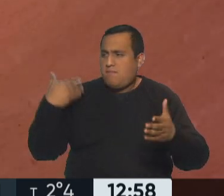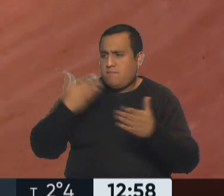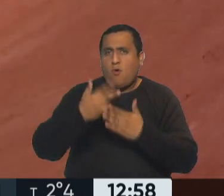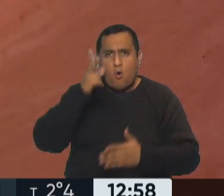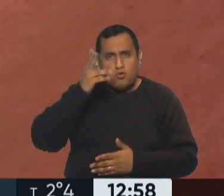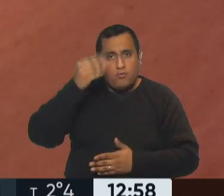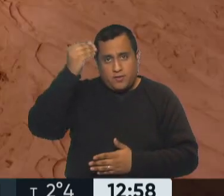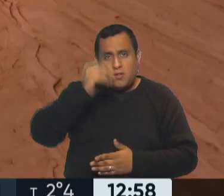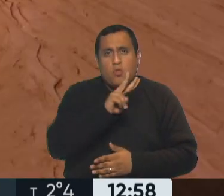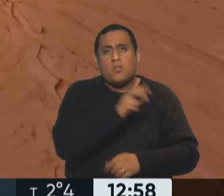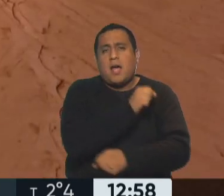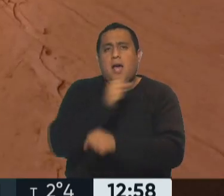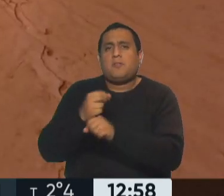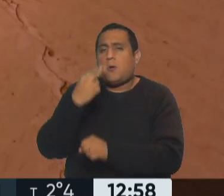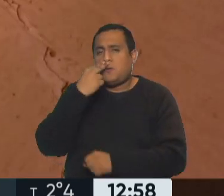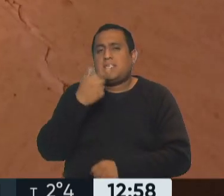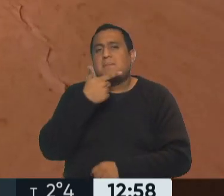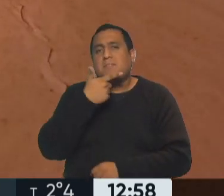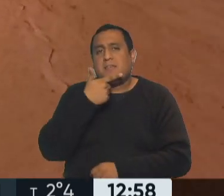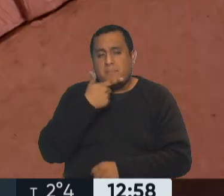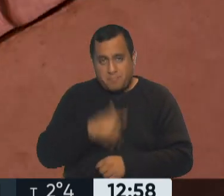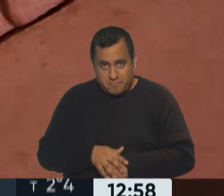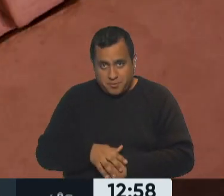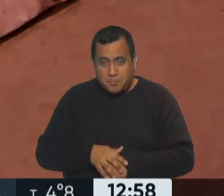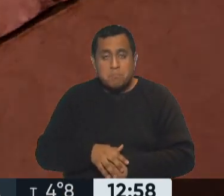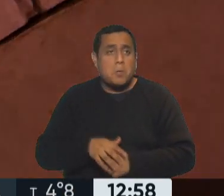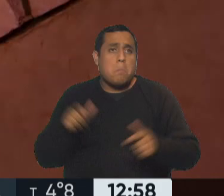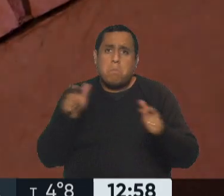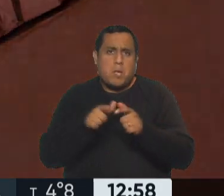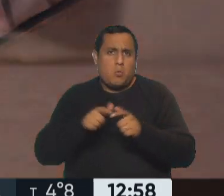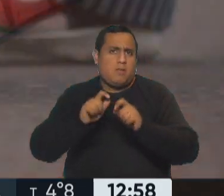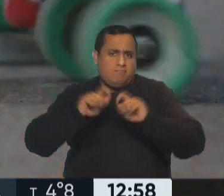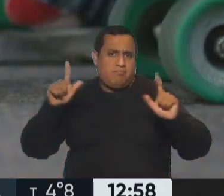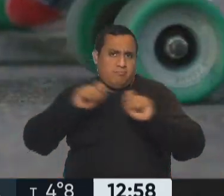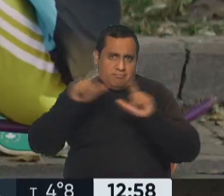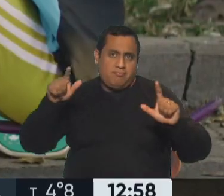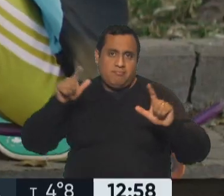del 2 al 11 de septiembre con todo el cine de las alturas.